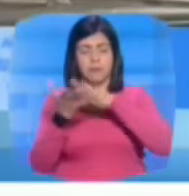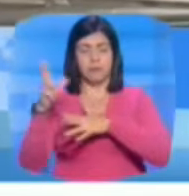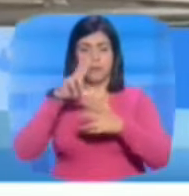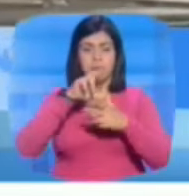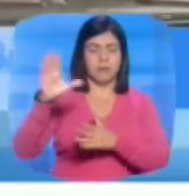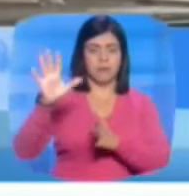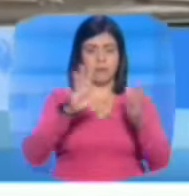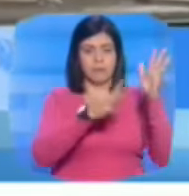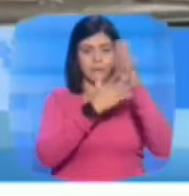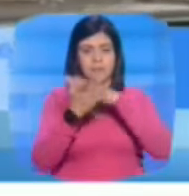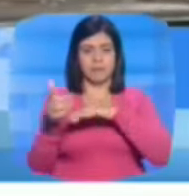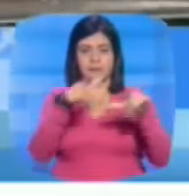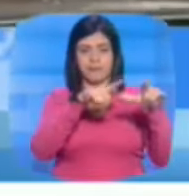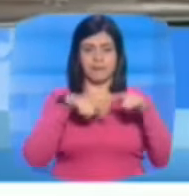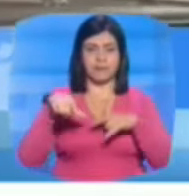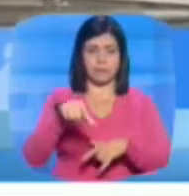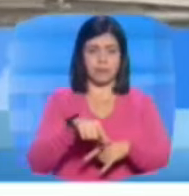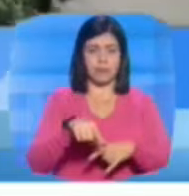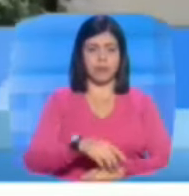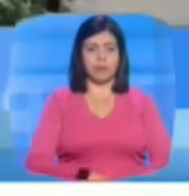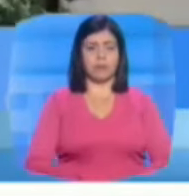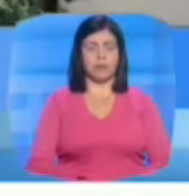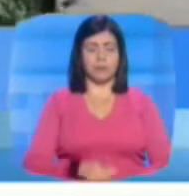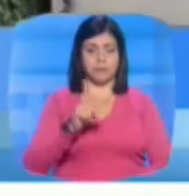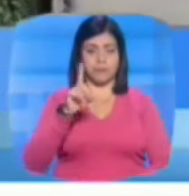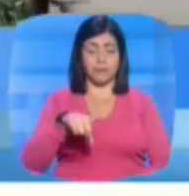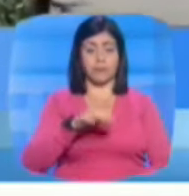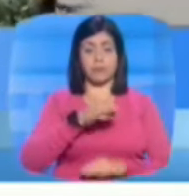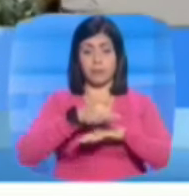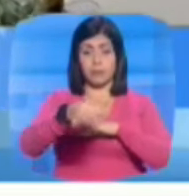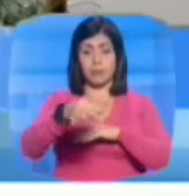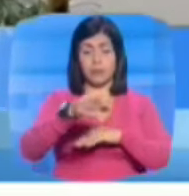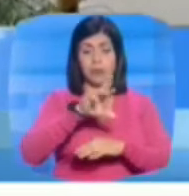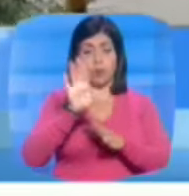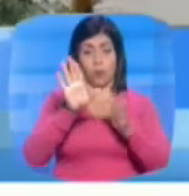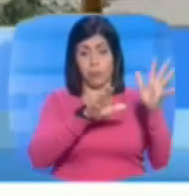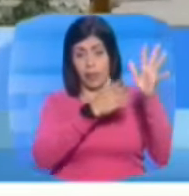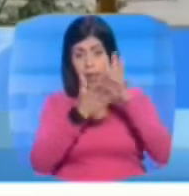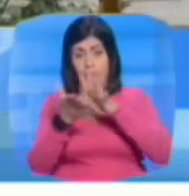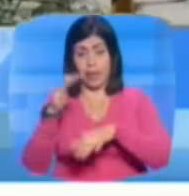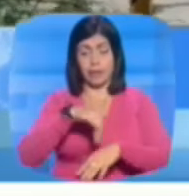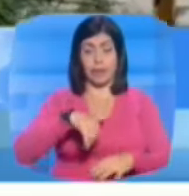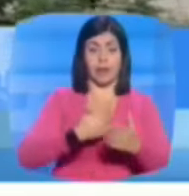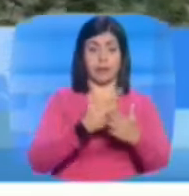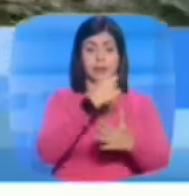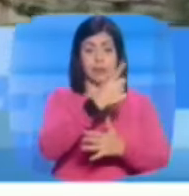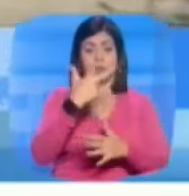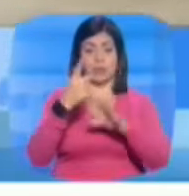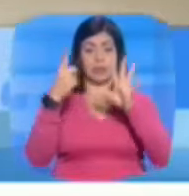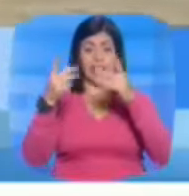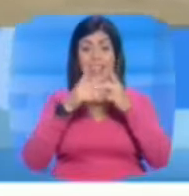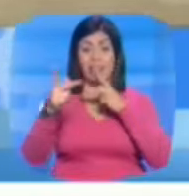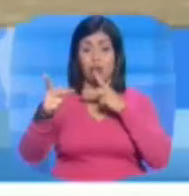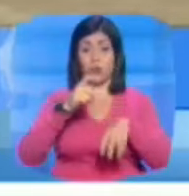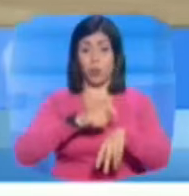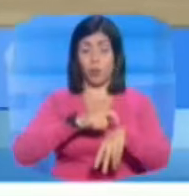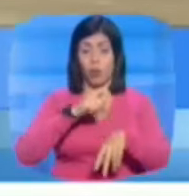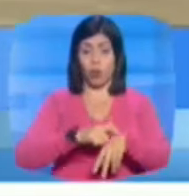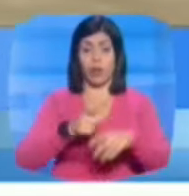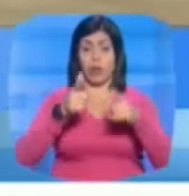su avance por la región meridional de la isla con ráfagas de viento de hasta 136 kilómetros por